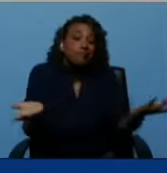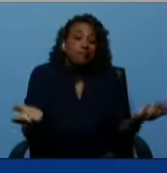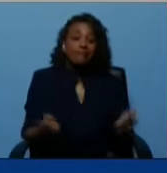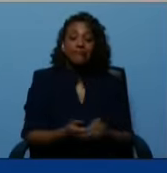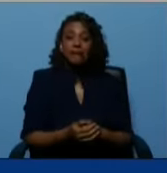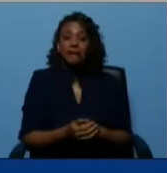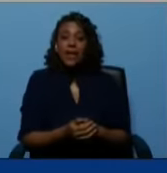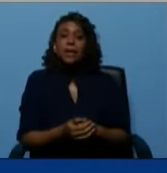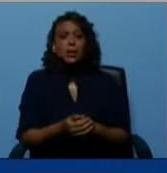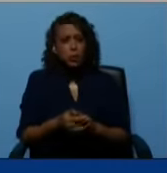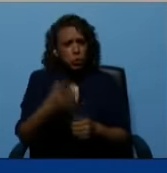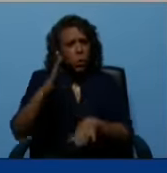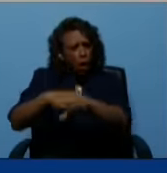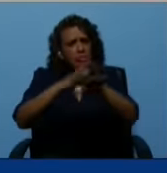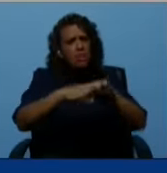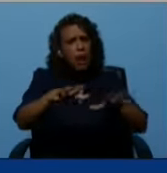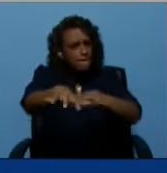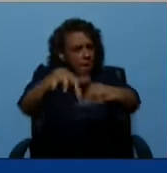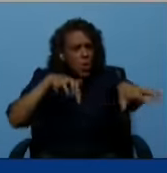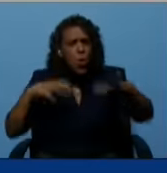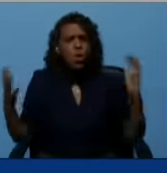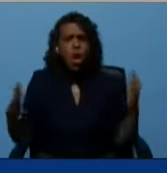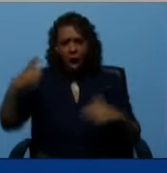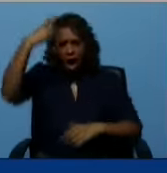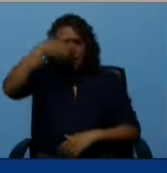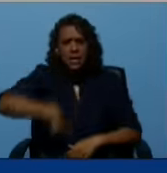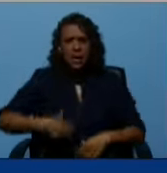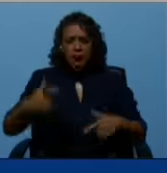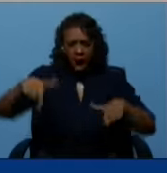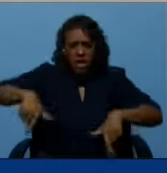Y yo le hablé al pueblo, aquí en Miraflores,